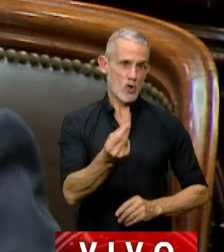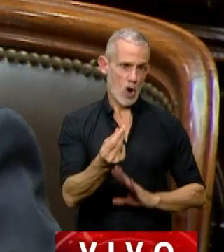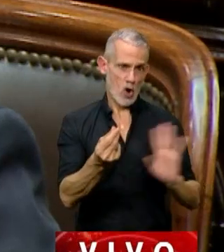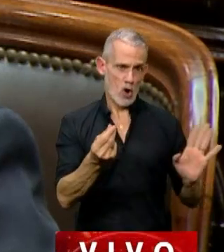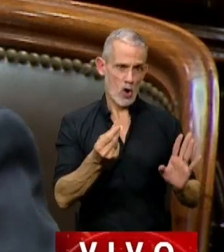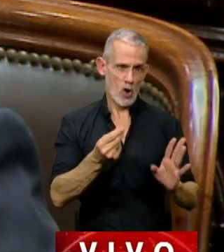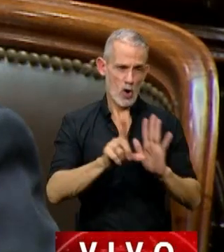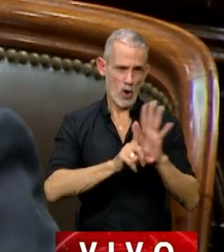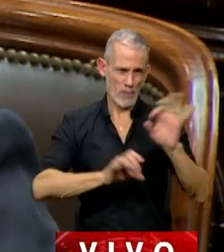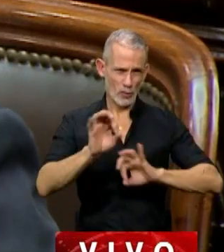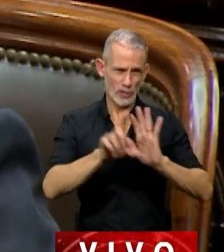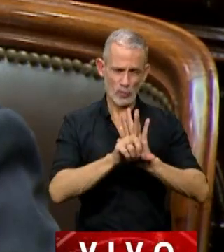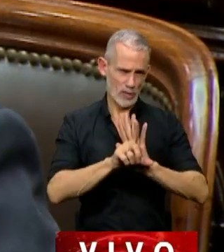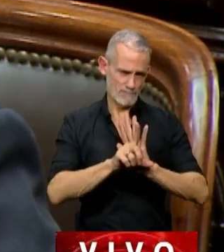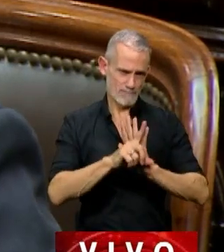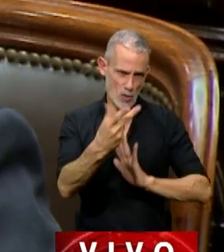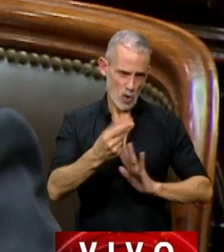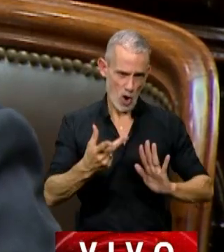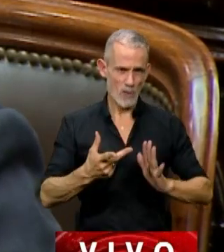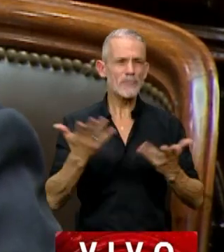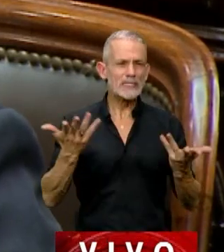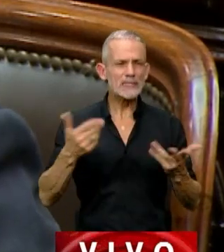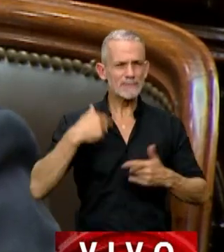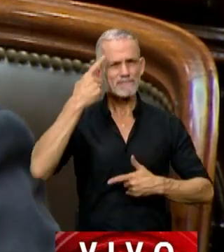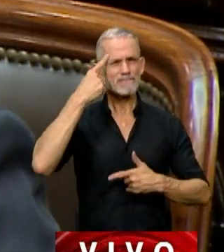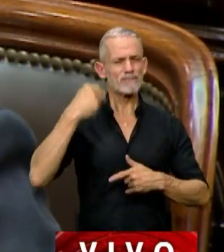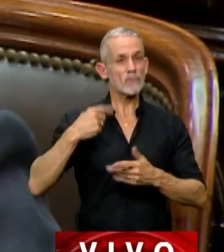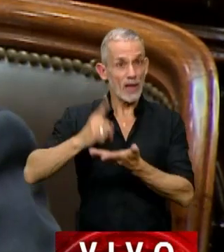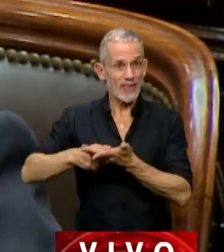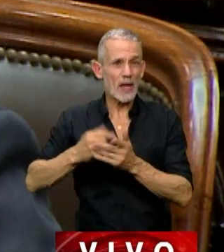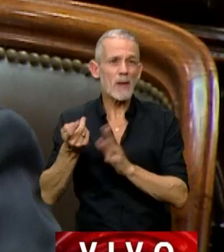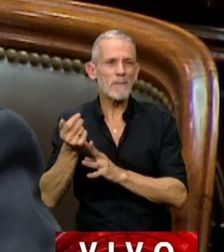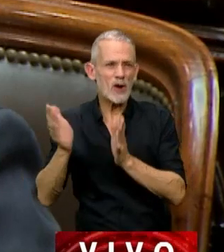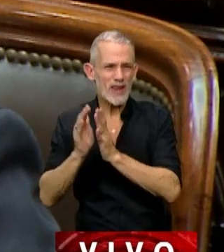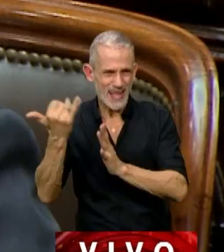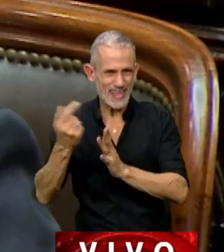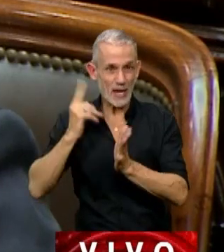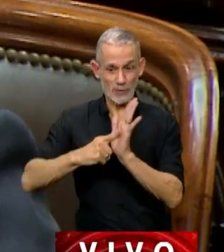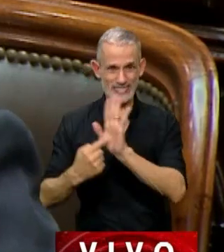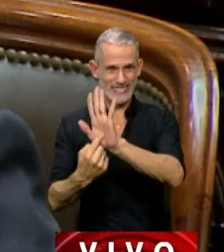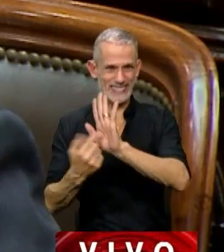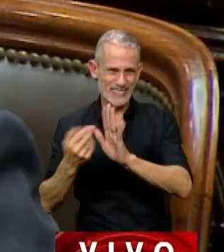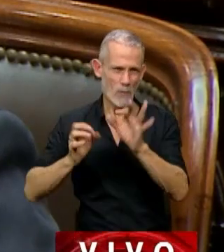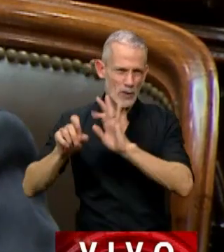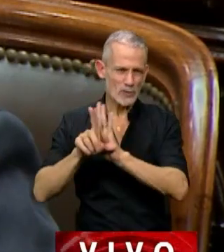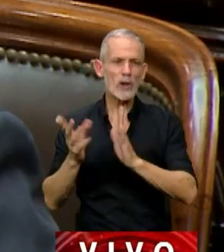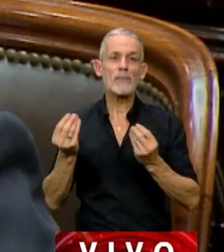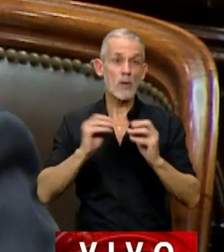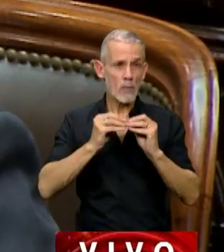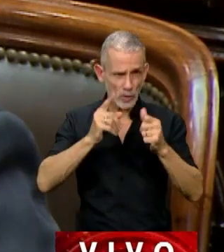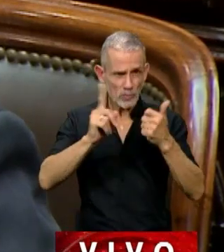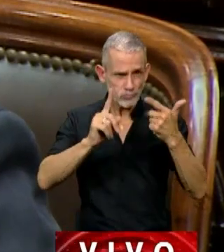contra de este dictamen de mayoría y tenemos nuestro propio dictamen de minoría. Primero, por la razón que